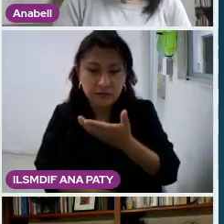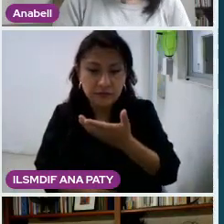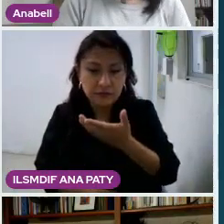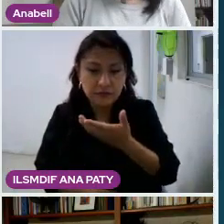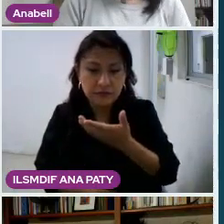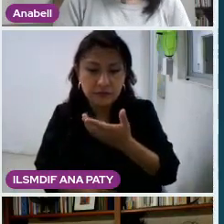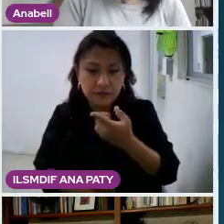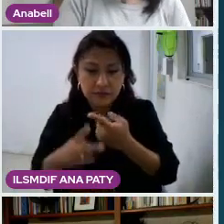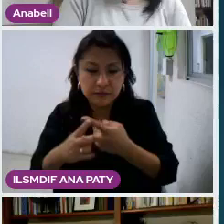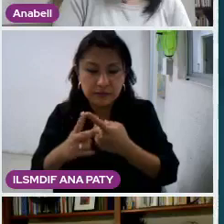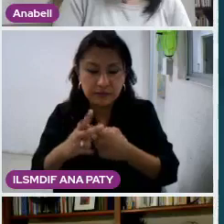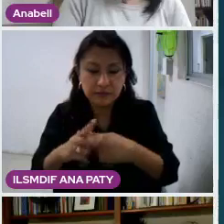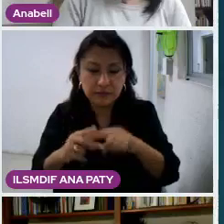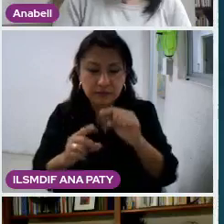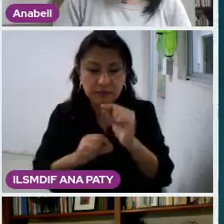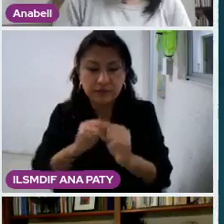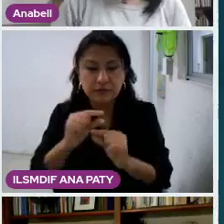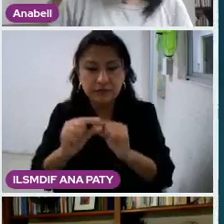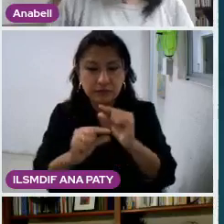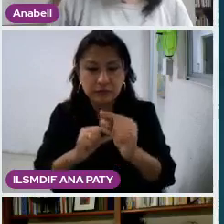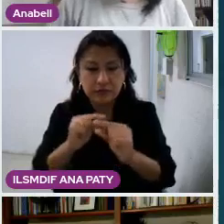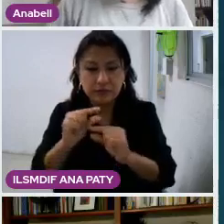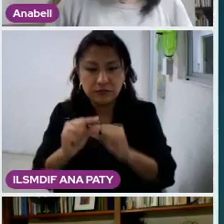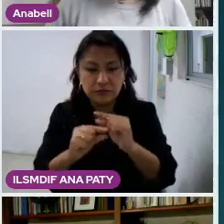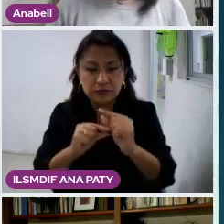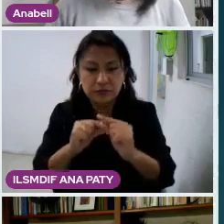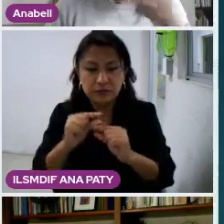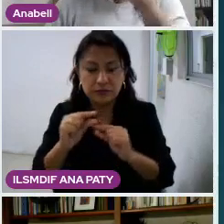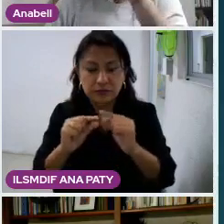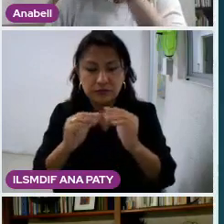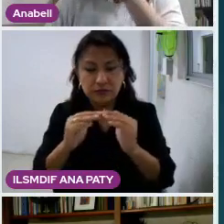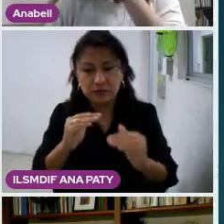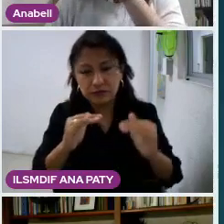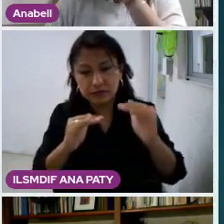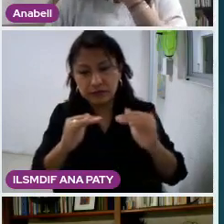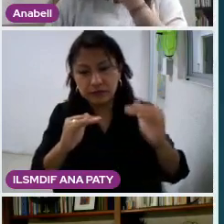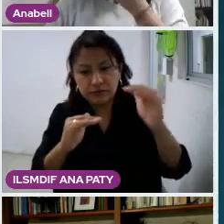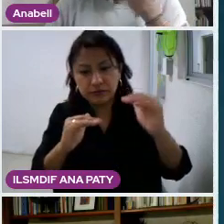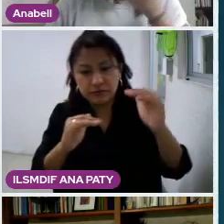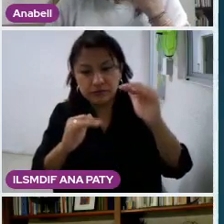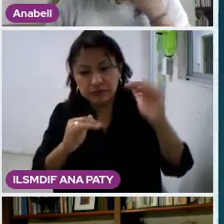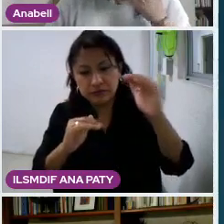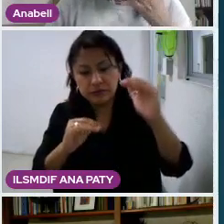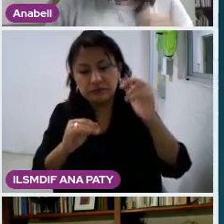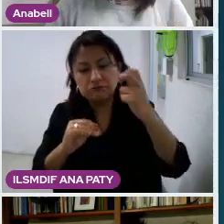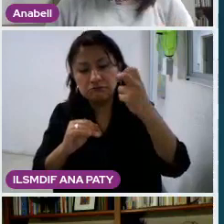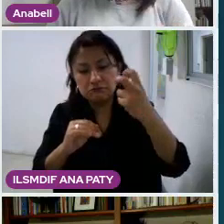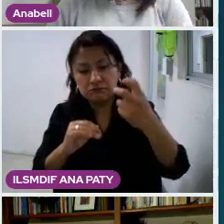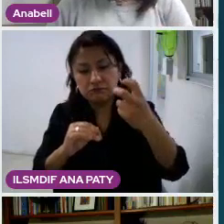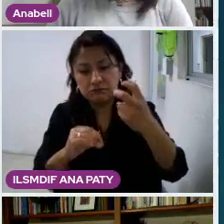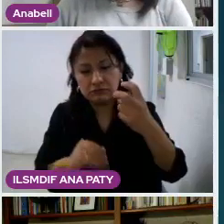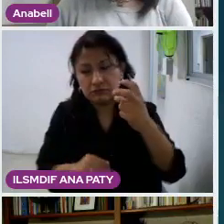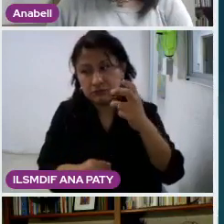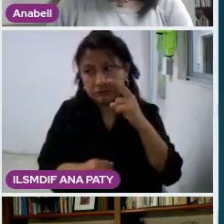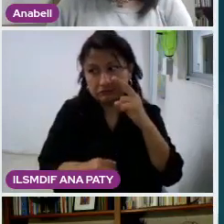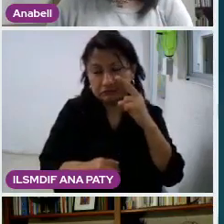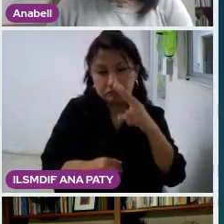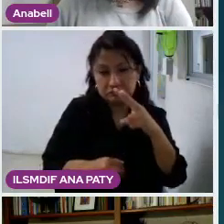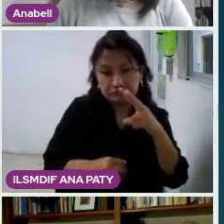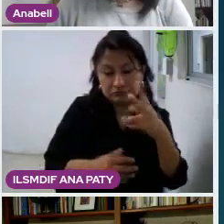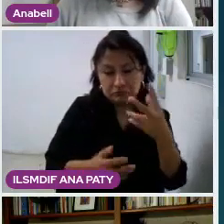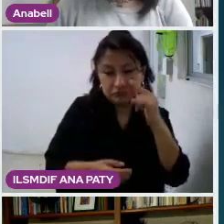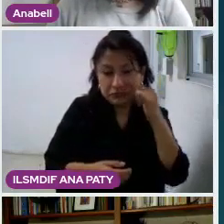se refiere a que me restrinjo del alimento y exagero mi ejercicio. Y en el otro tipo,